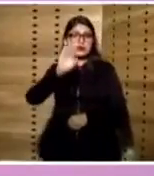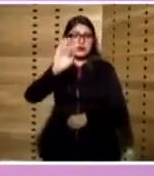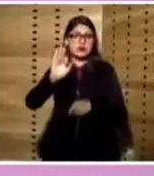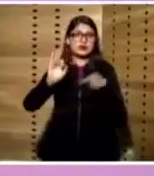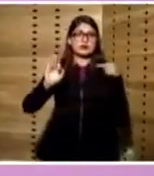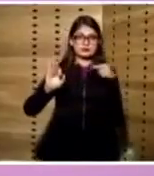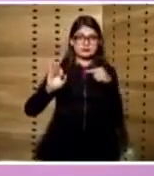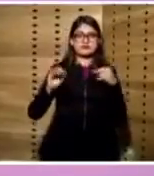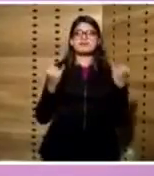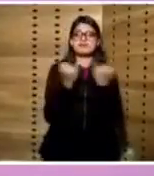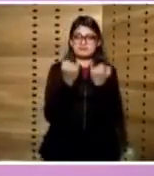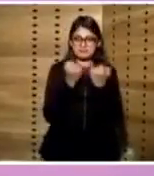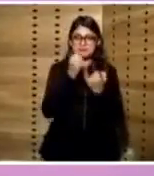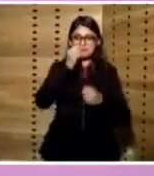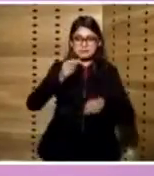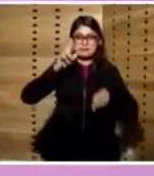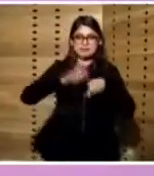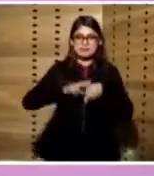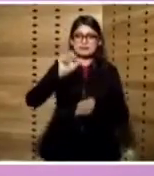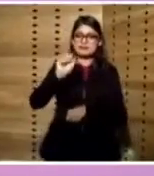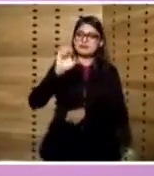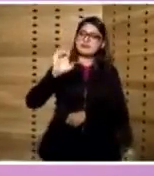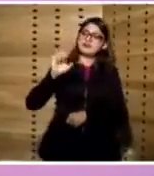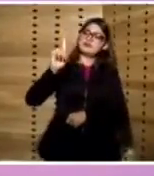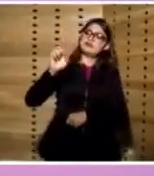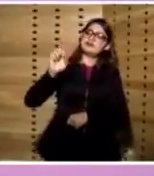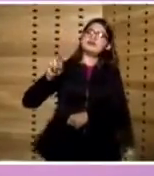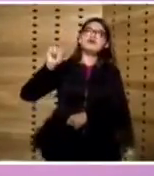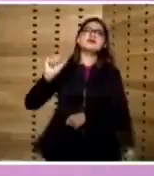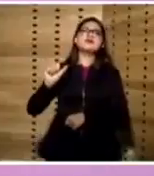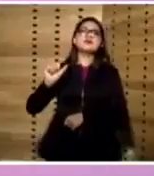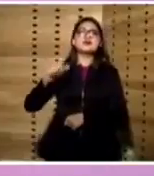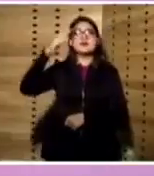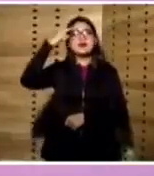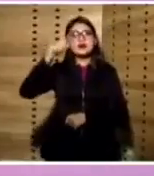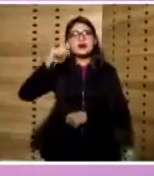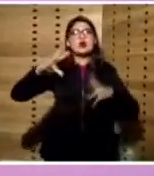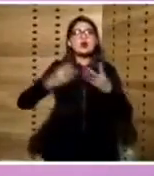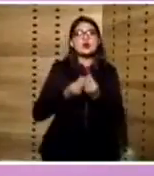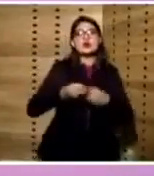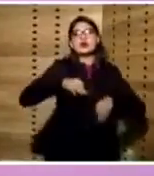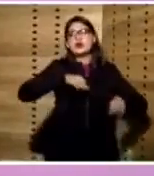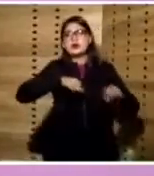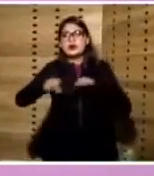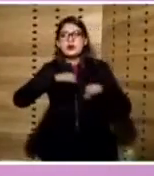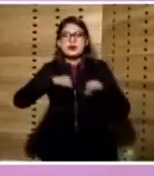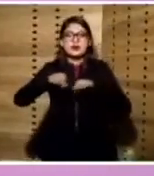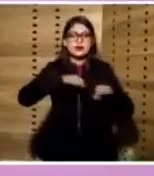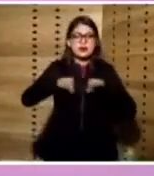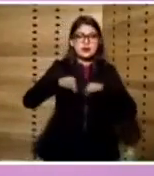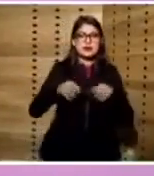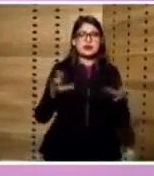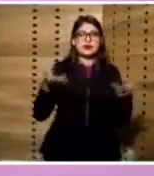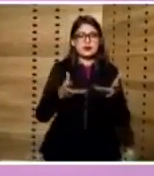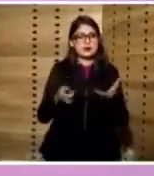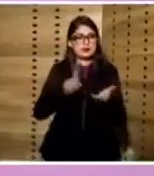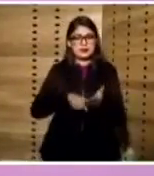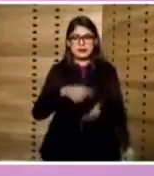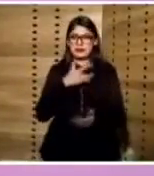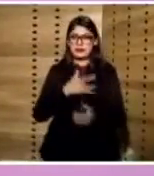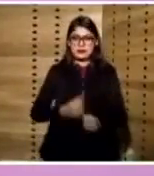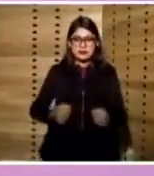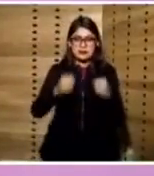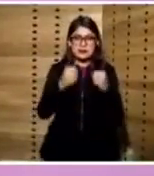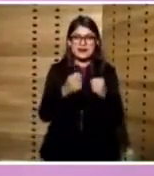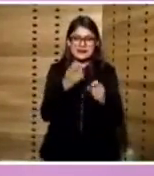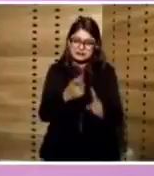Federación y de la Secretaría de la Defensa Nacional para trabajar de manera coordinada y con la firme convicción de que ese